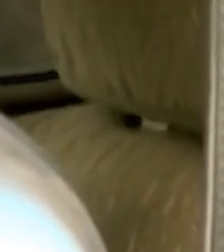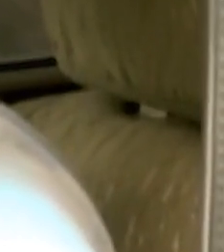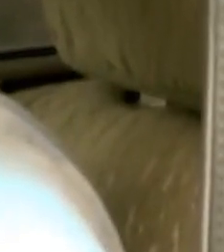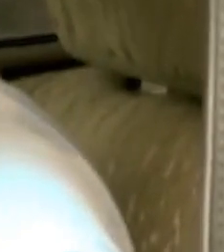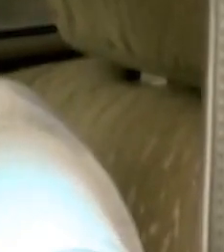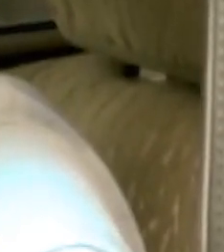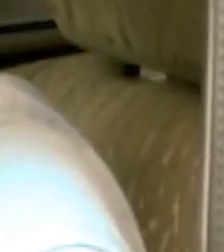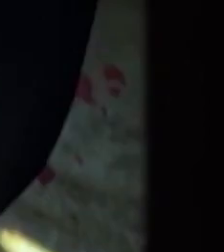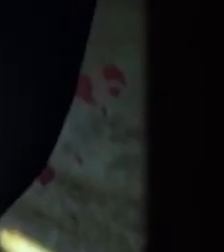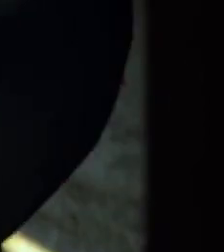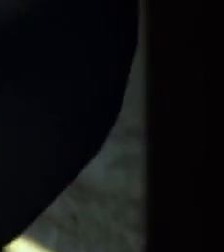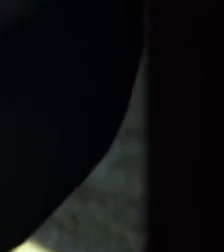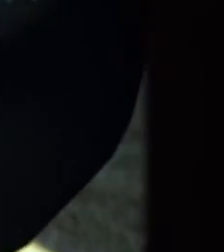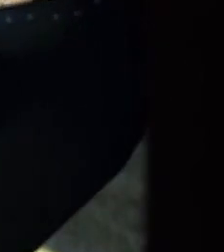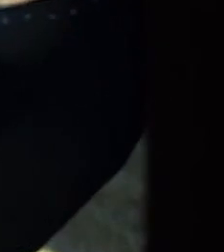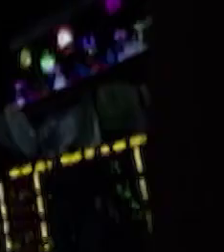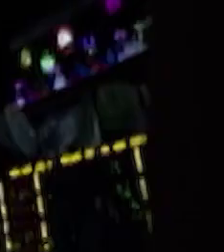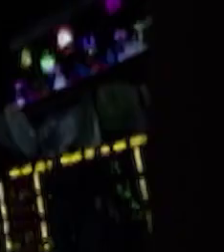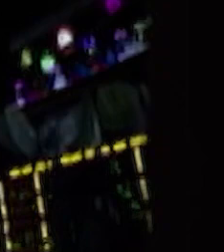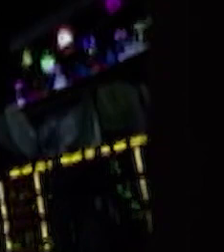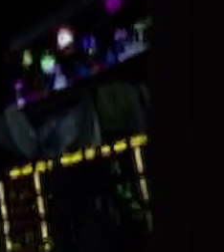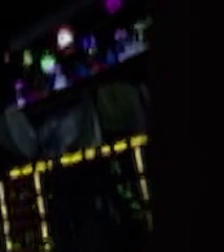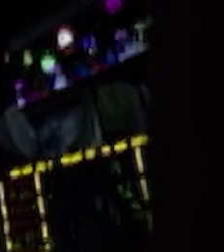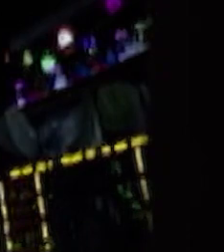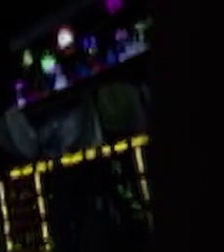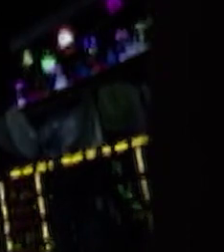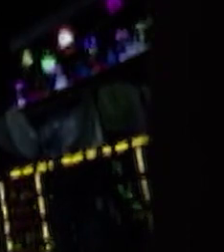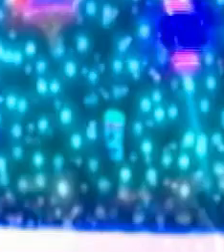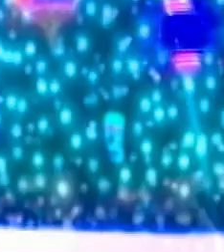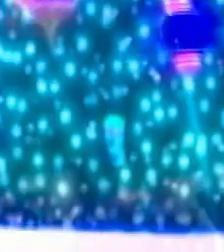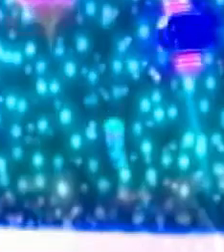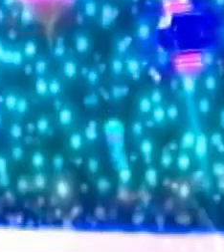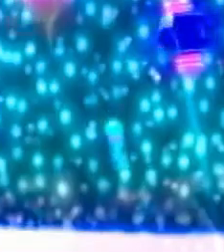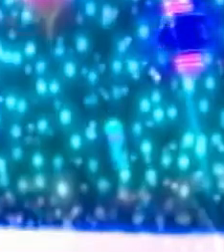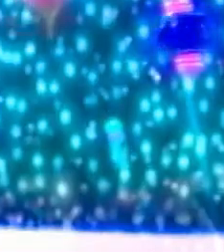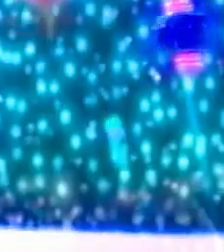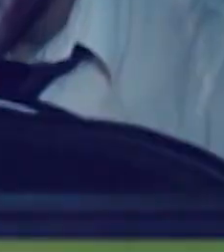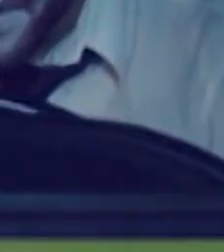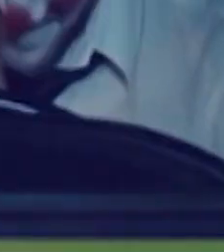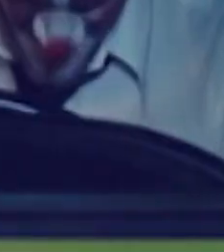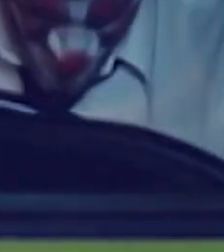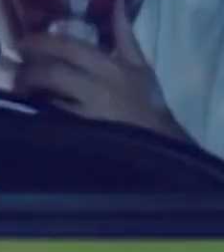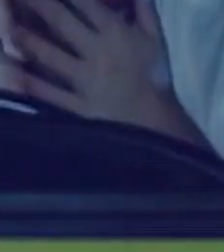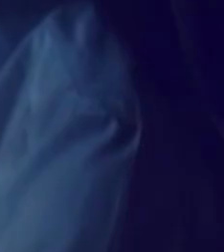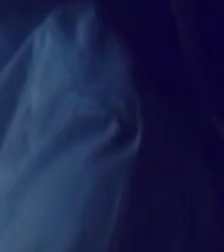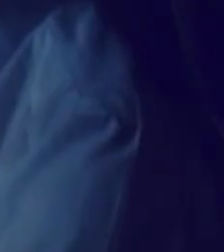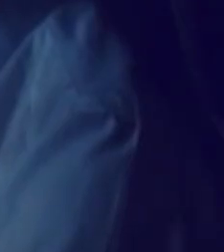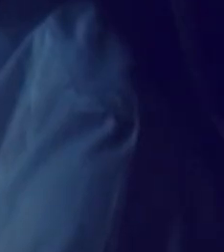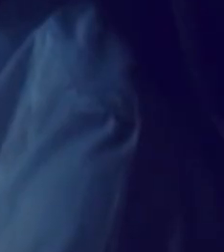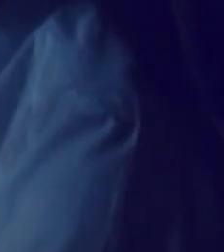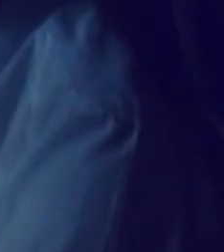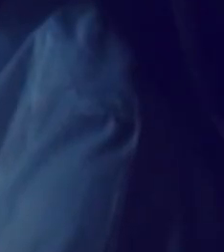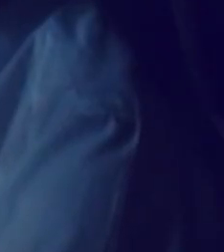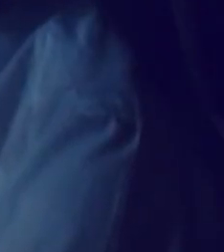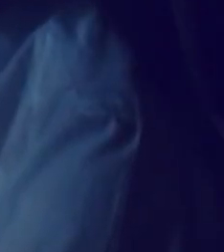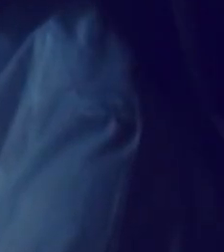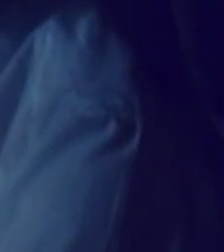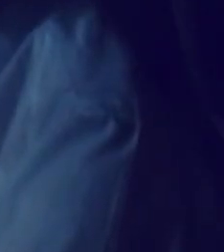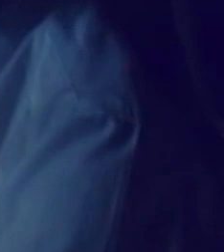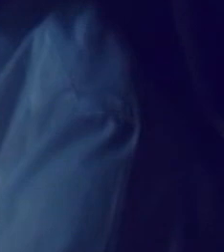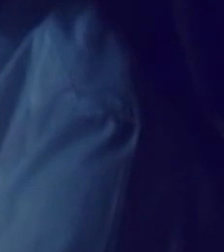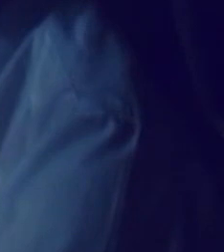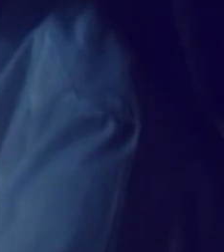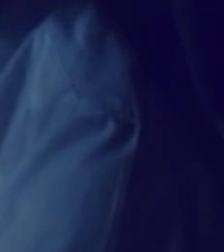Historias con una visión personal y artística los encuentran en Cine en Cortos. El mundo del circo